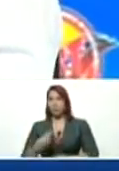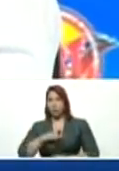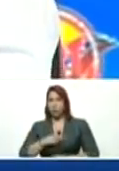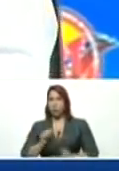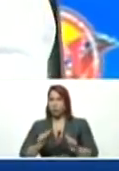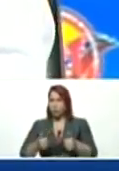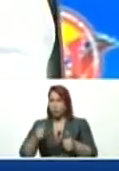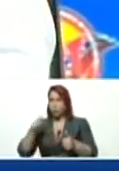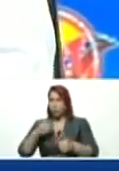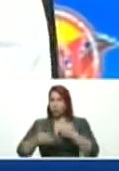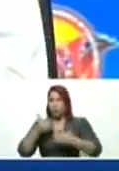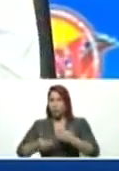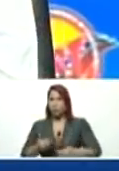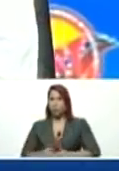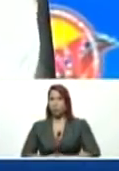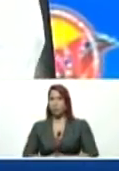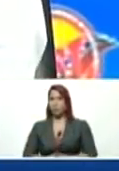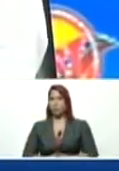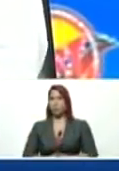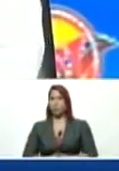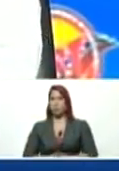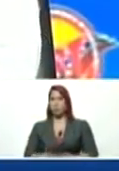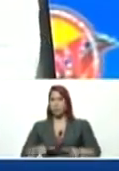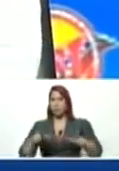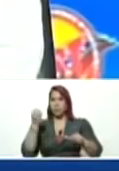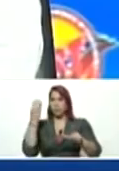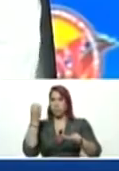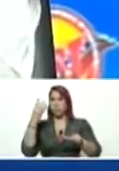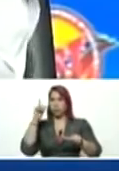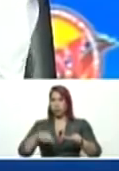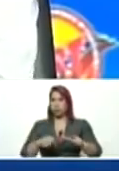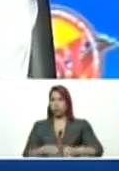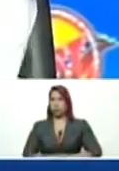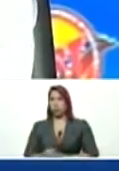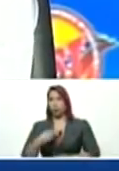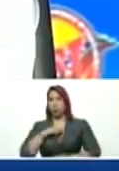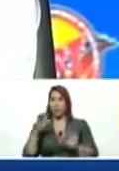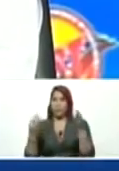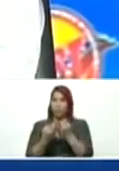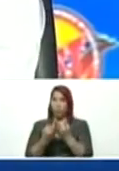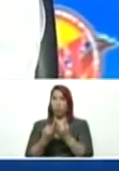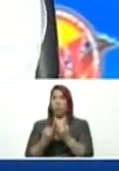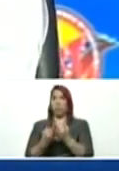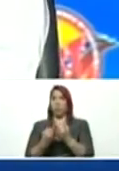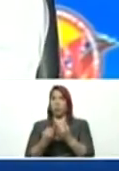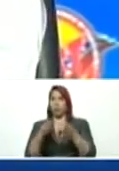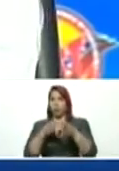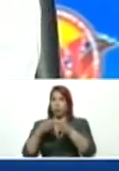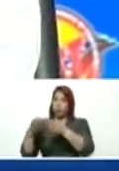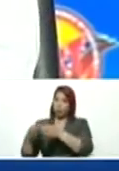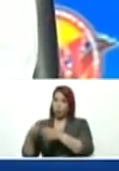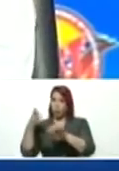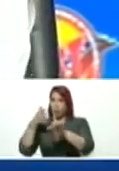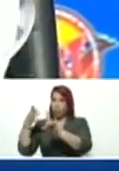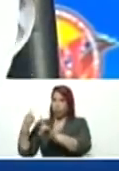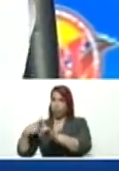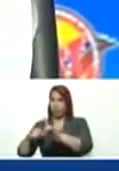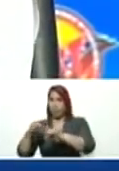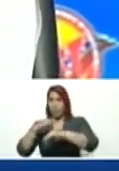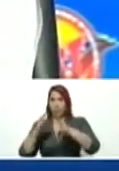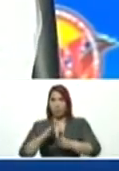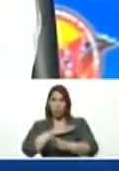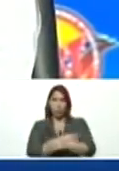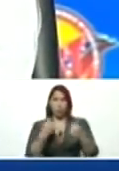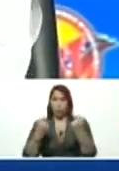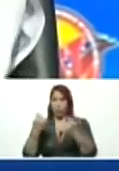arrancado presidente con unos diplomados a través de nuestras formas de organización de formación y las que tiene el ministerio del poder popular para